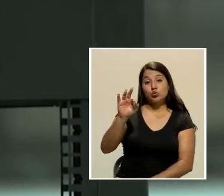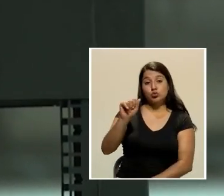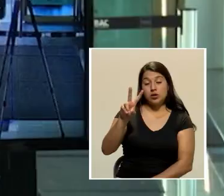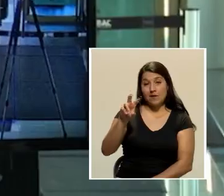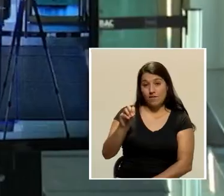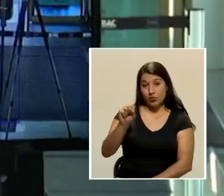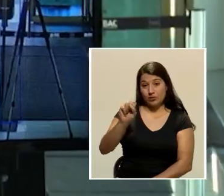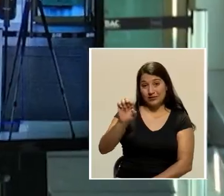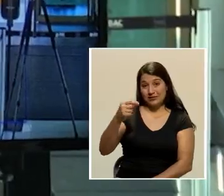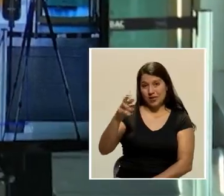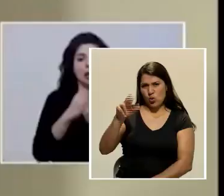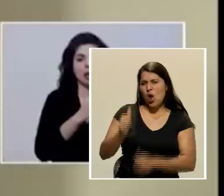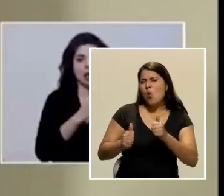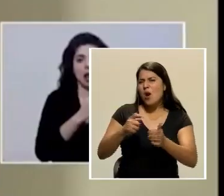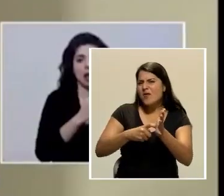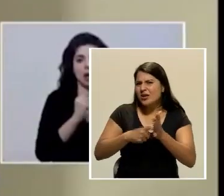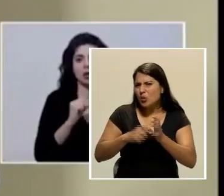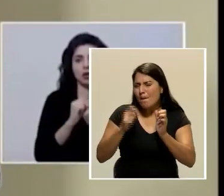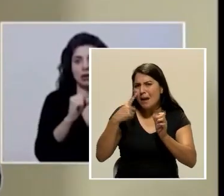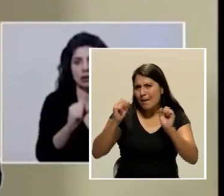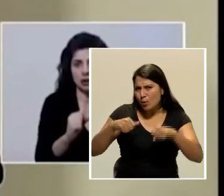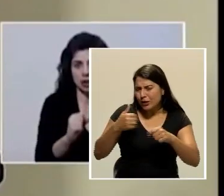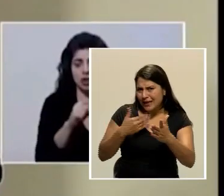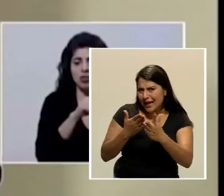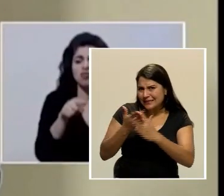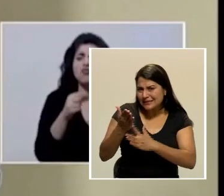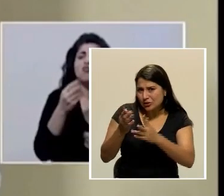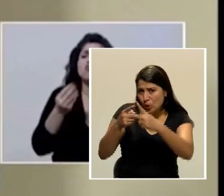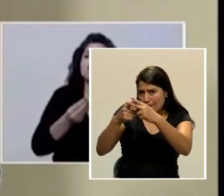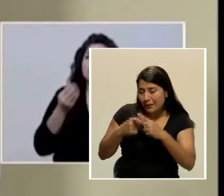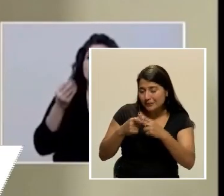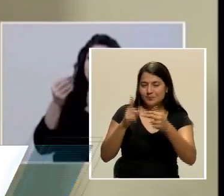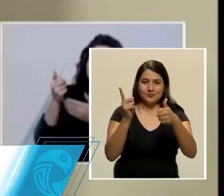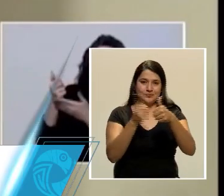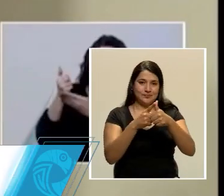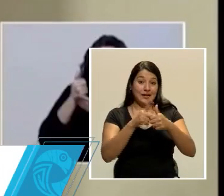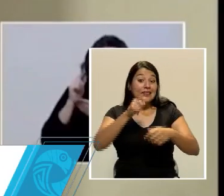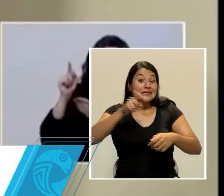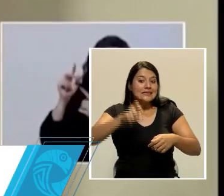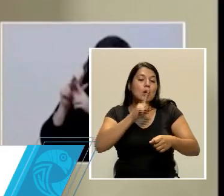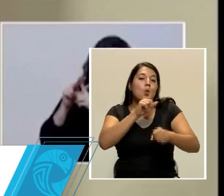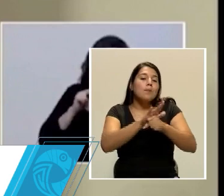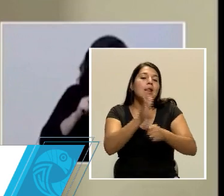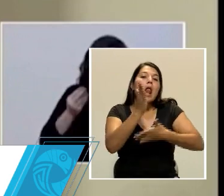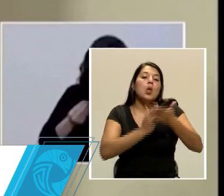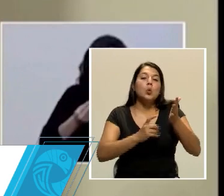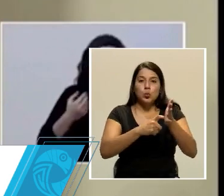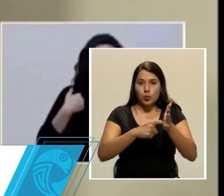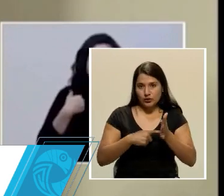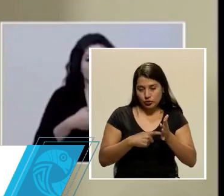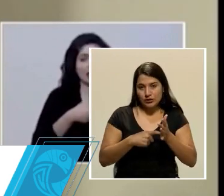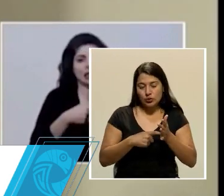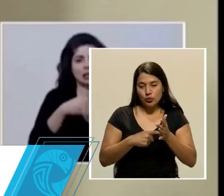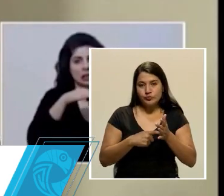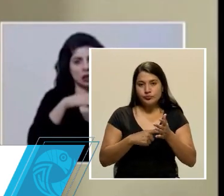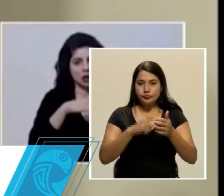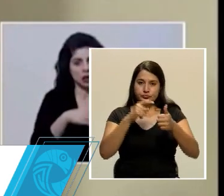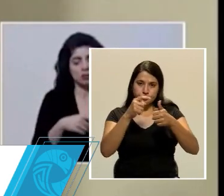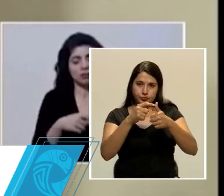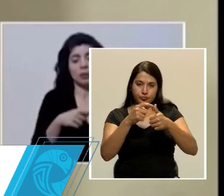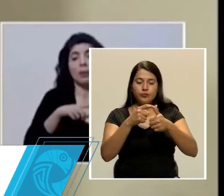préstamo que solicita el gobierno de Costa Rica al Banco Interamericano de Desarrollo, BID. Según lo anunciado este jueves por el ministro